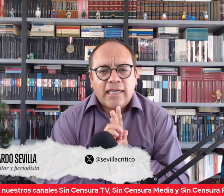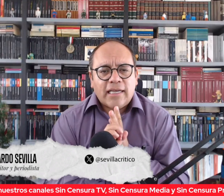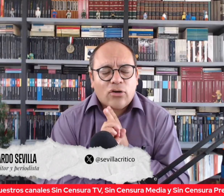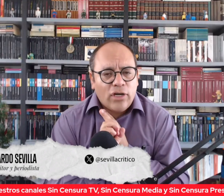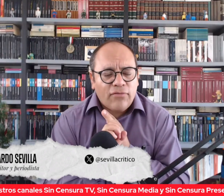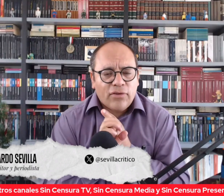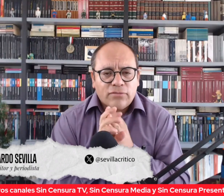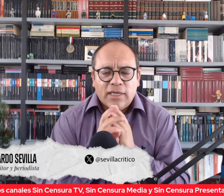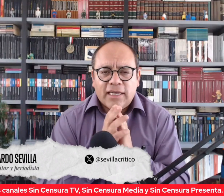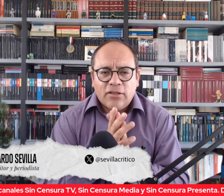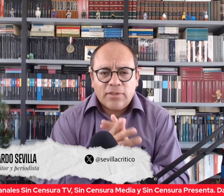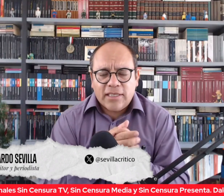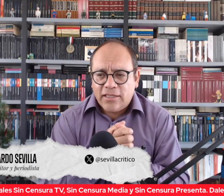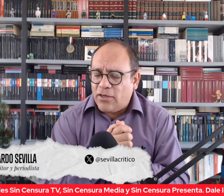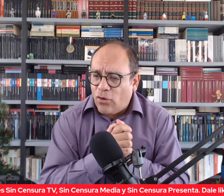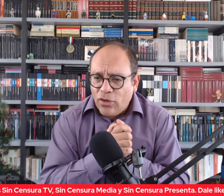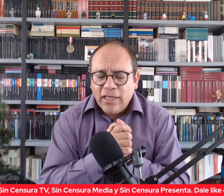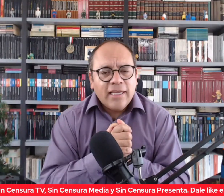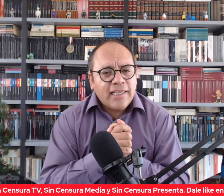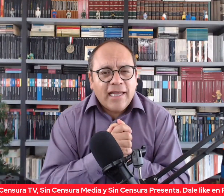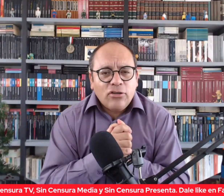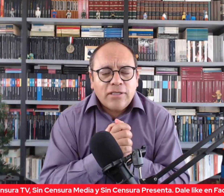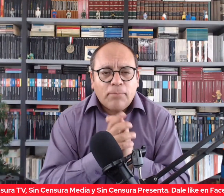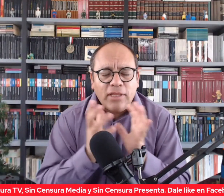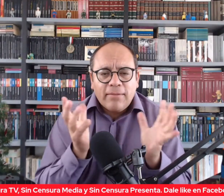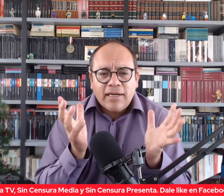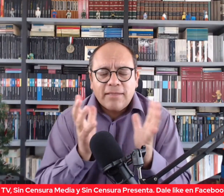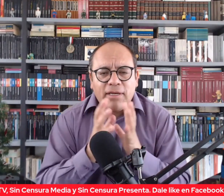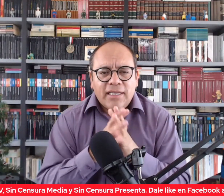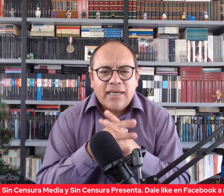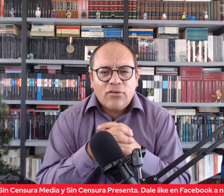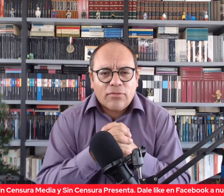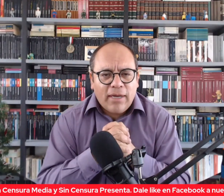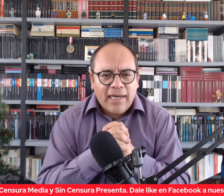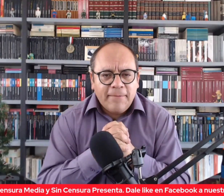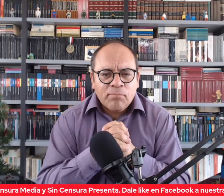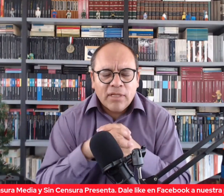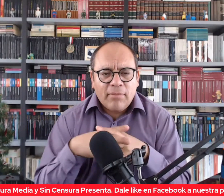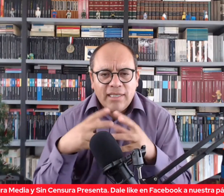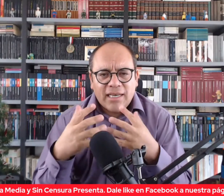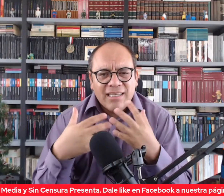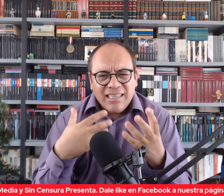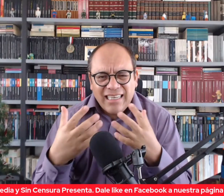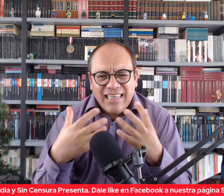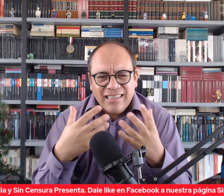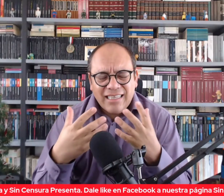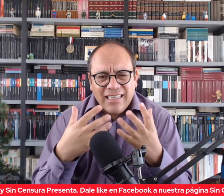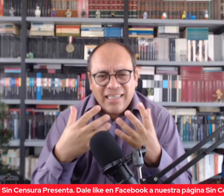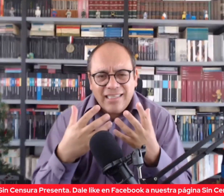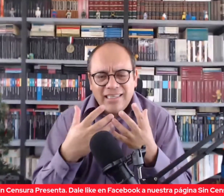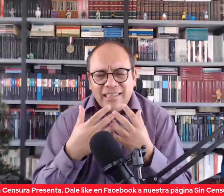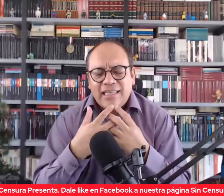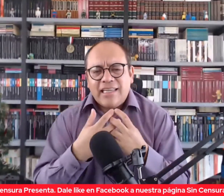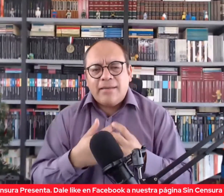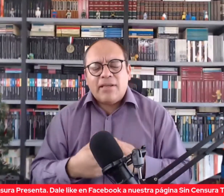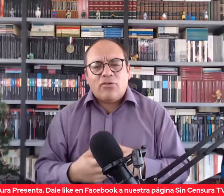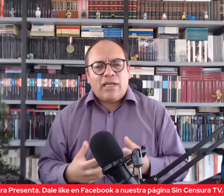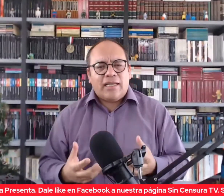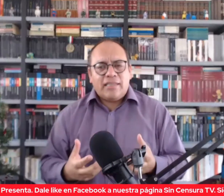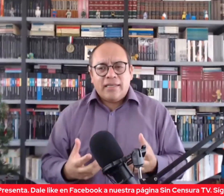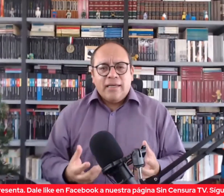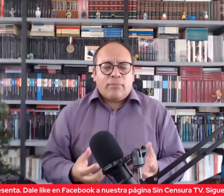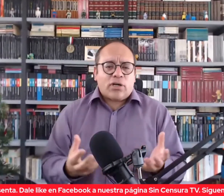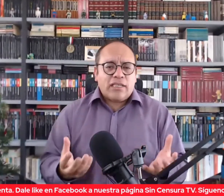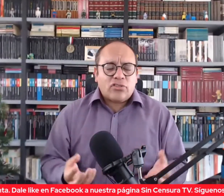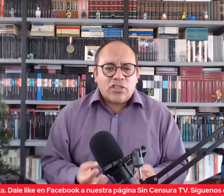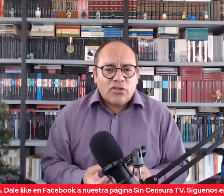sus corífeos, mi querido Vicente. Hoy ya no se puede hablar de manera normal, de manera inteligible con